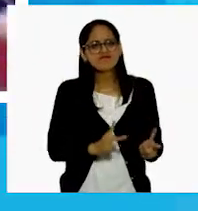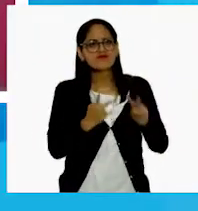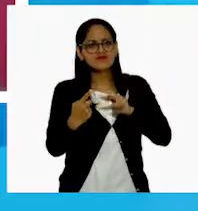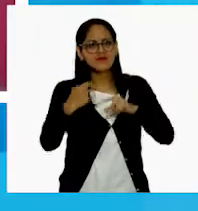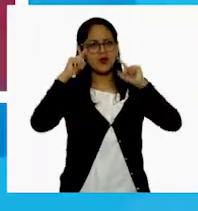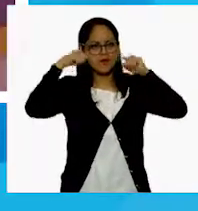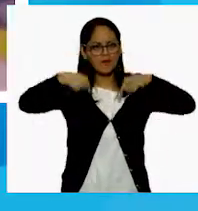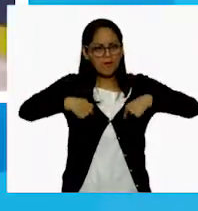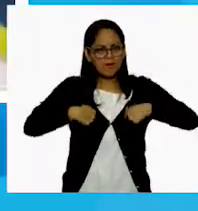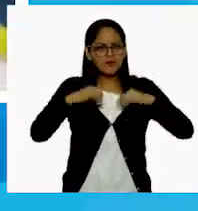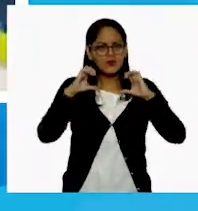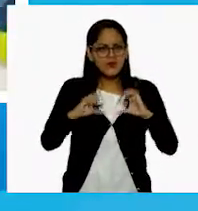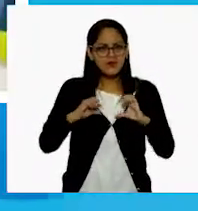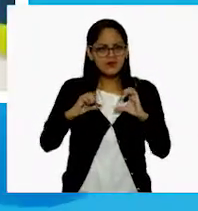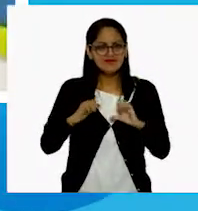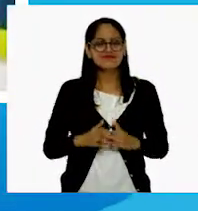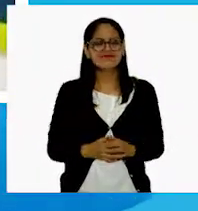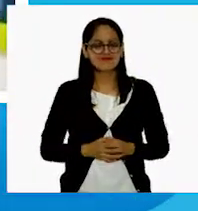de cuidar.